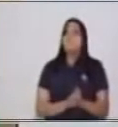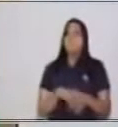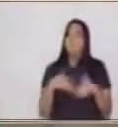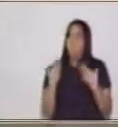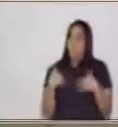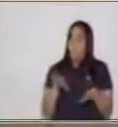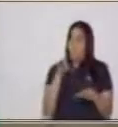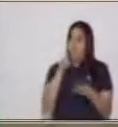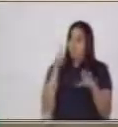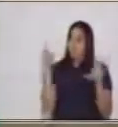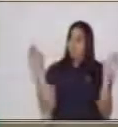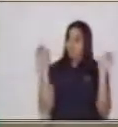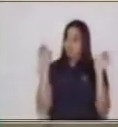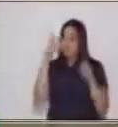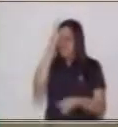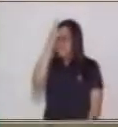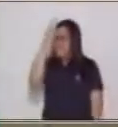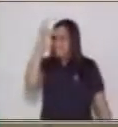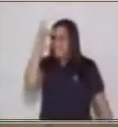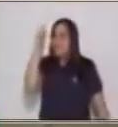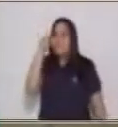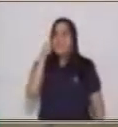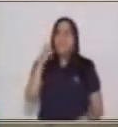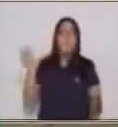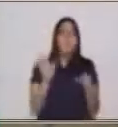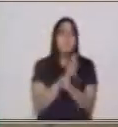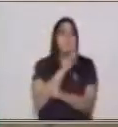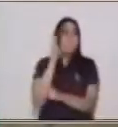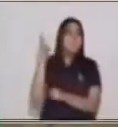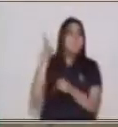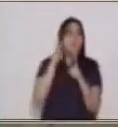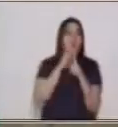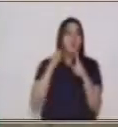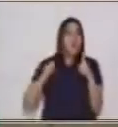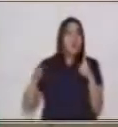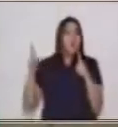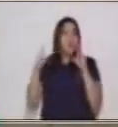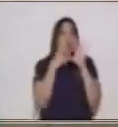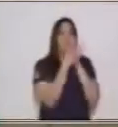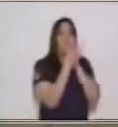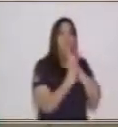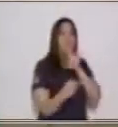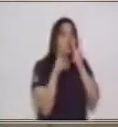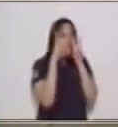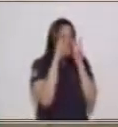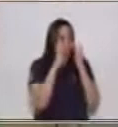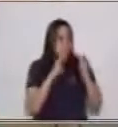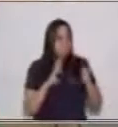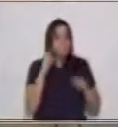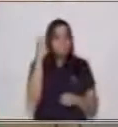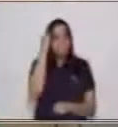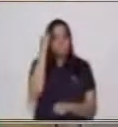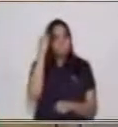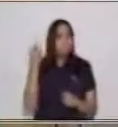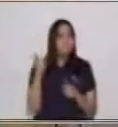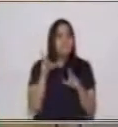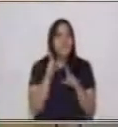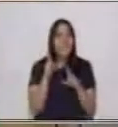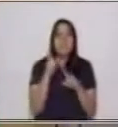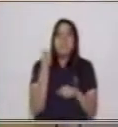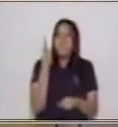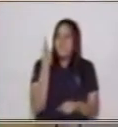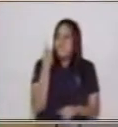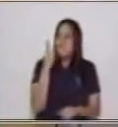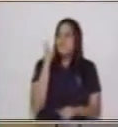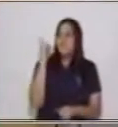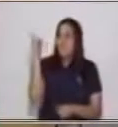Como ejercicio vas a completar estas dos oraciones en las cuales tú vas a analizar qué letra es la que